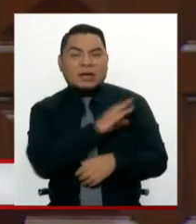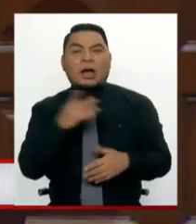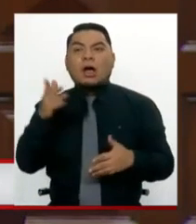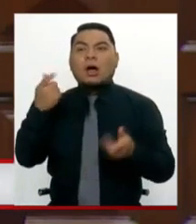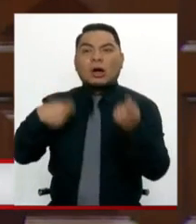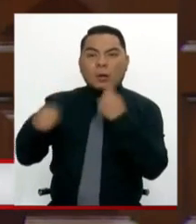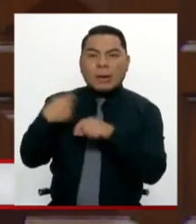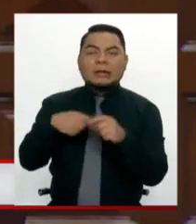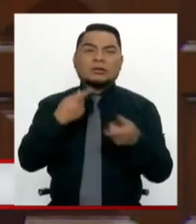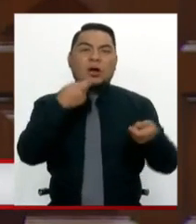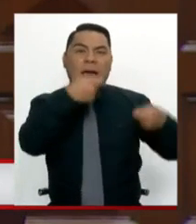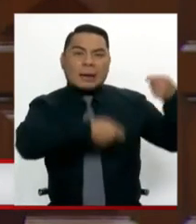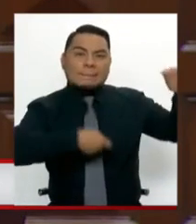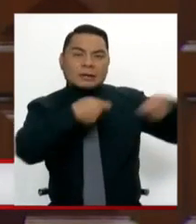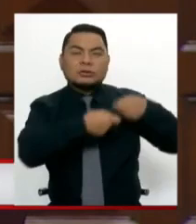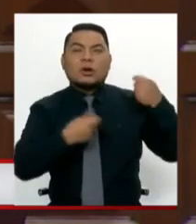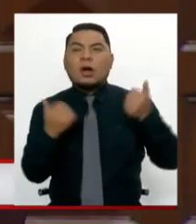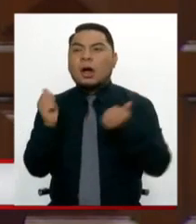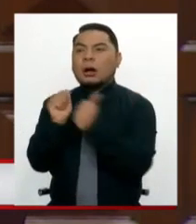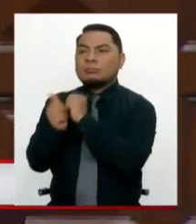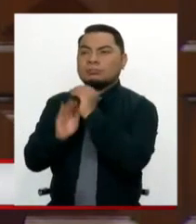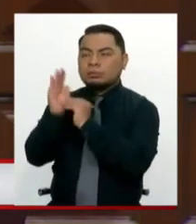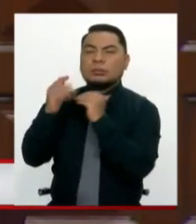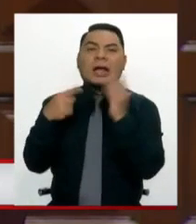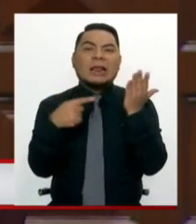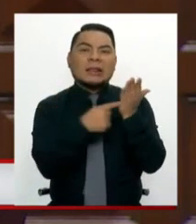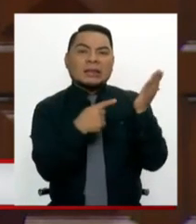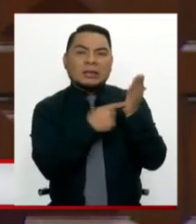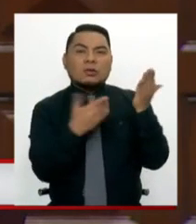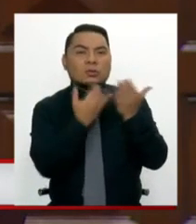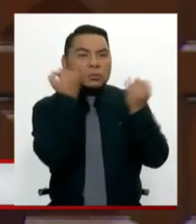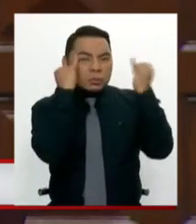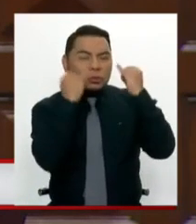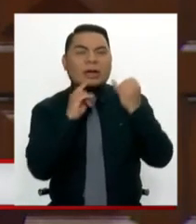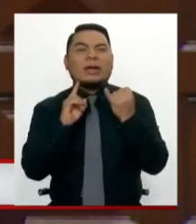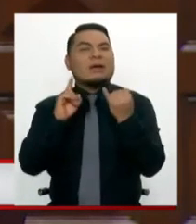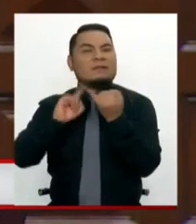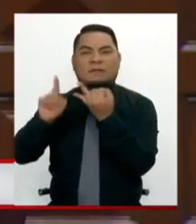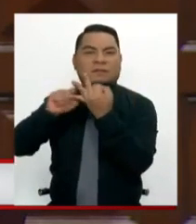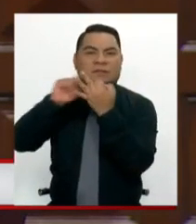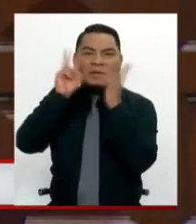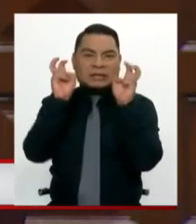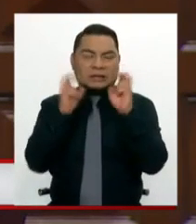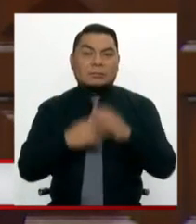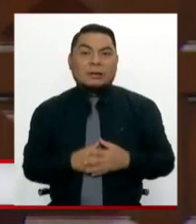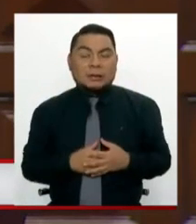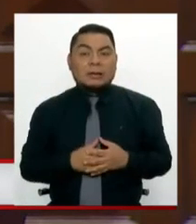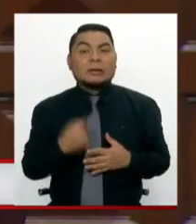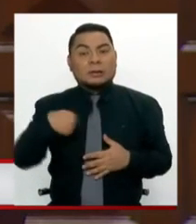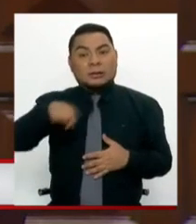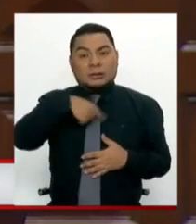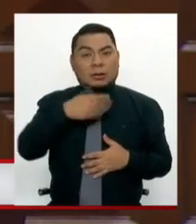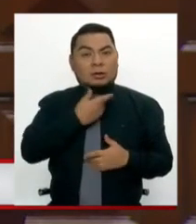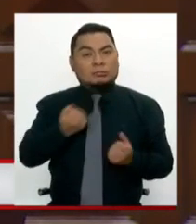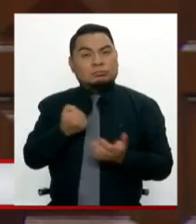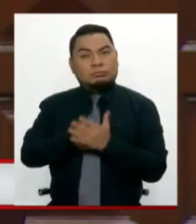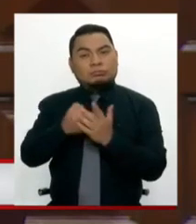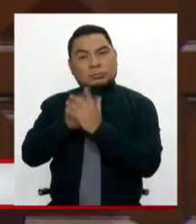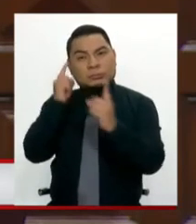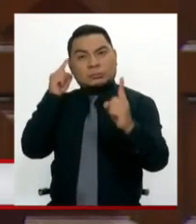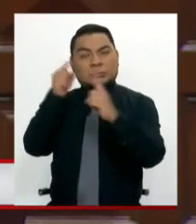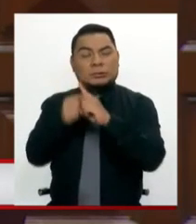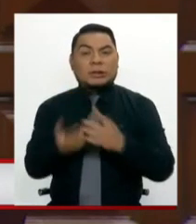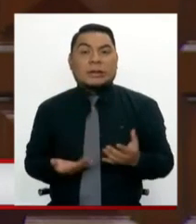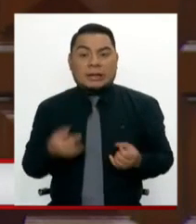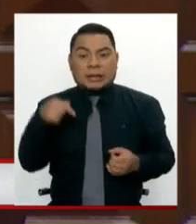comercio, inversión, competencia, tecnología e innovación, entre otros. La meta como gobierno es que al